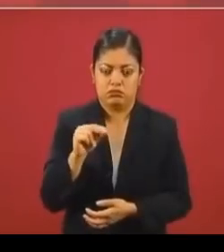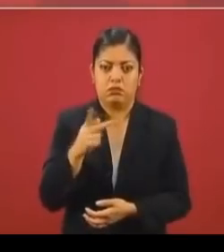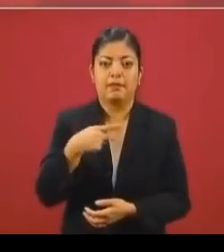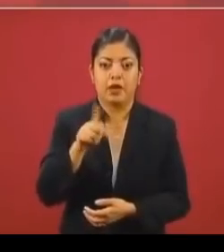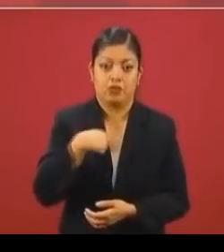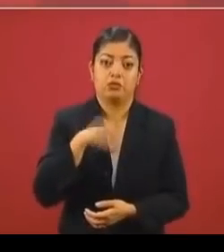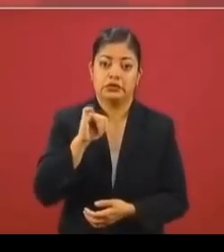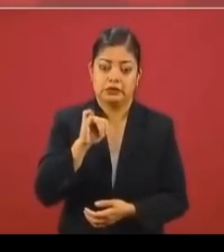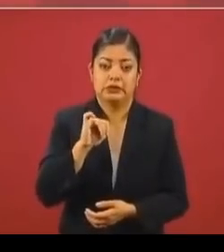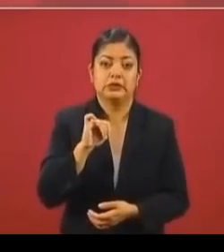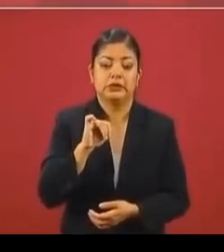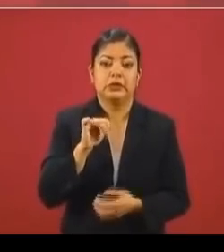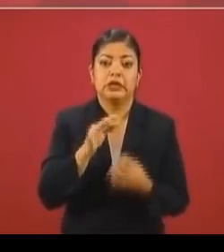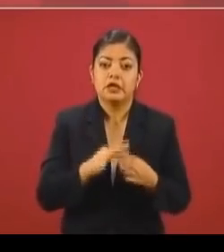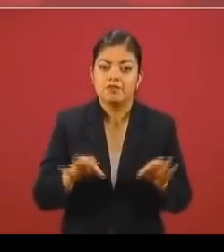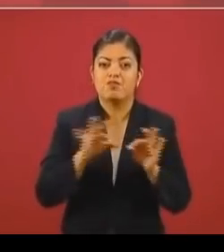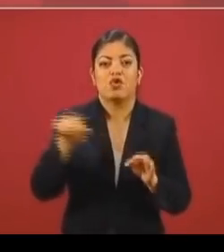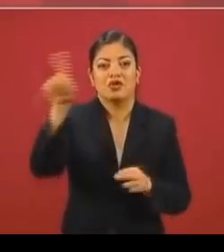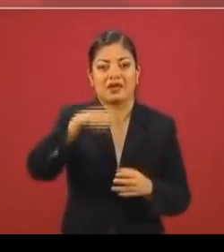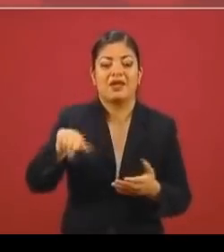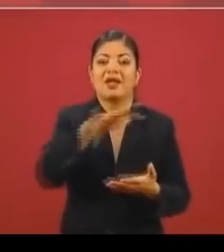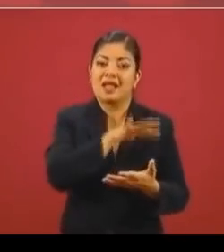pero sí me importa mucho que lo lean